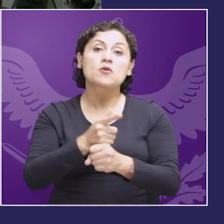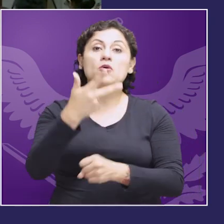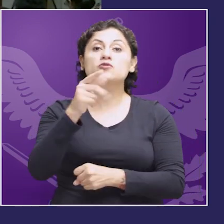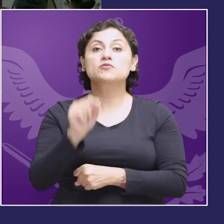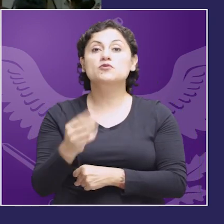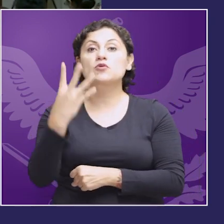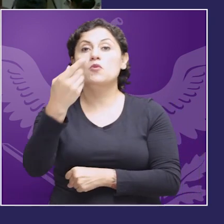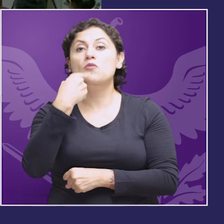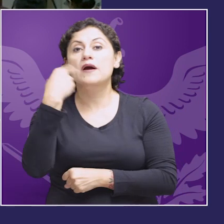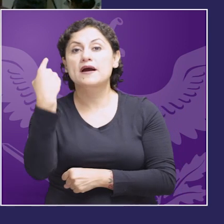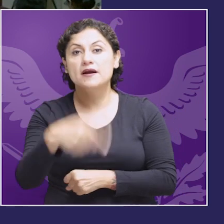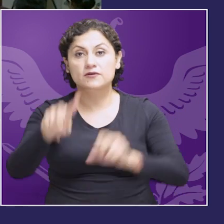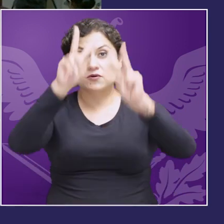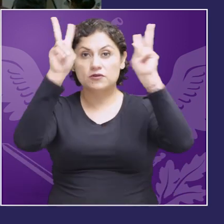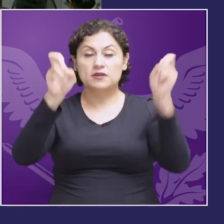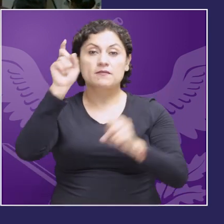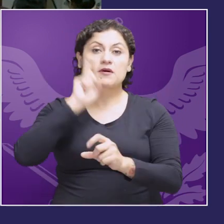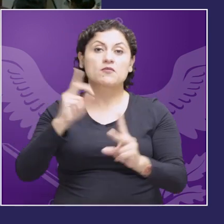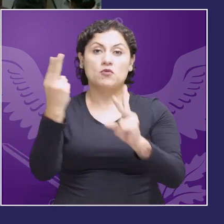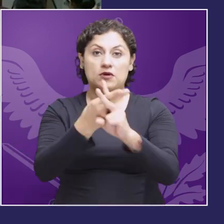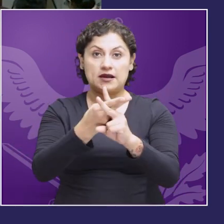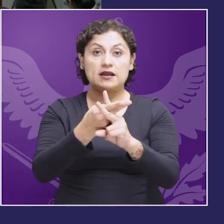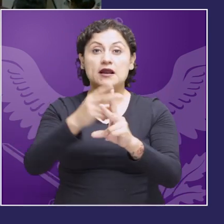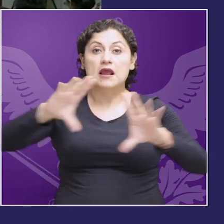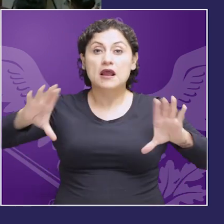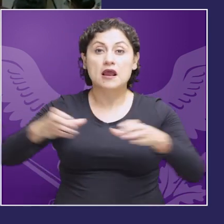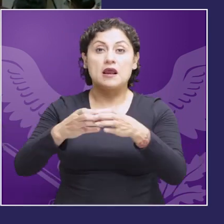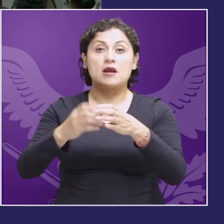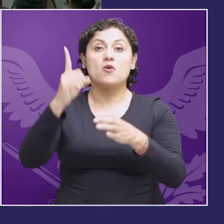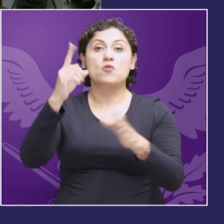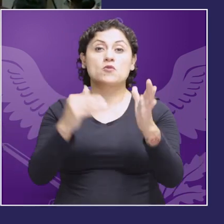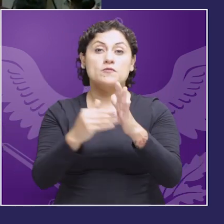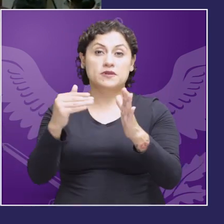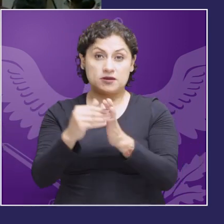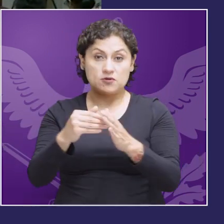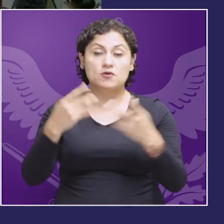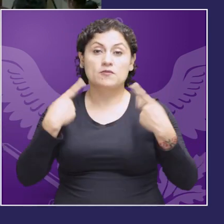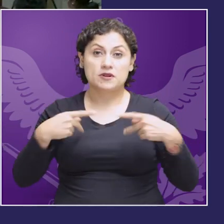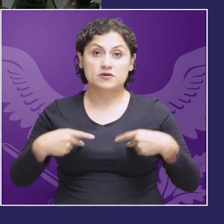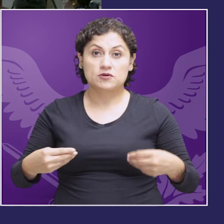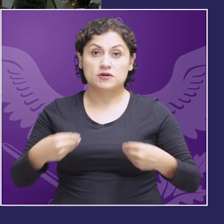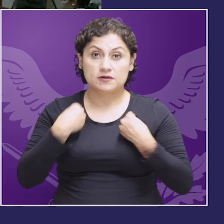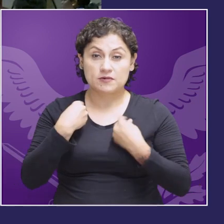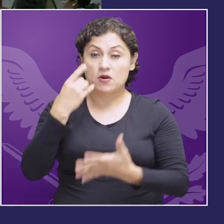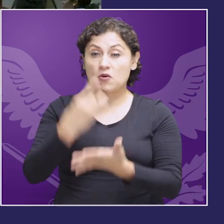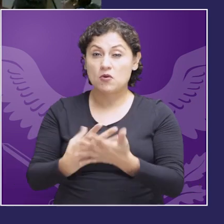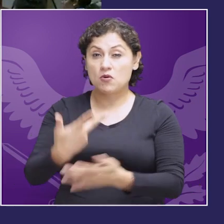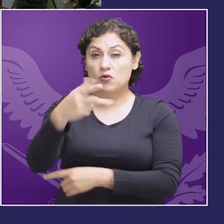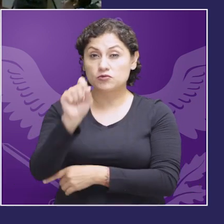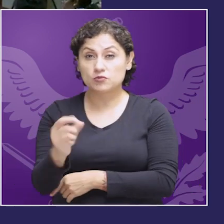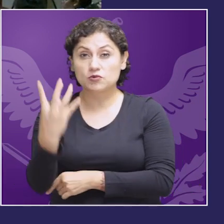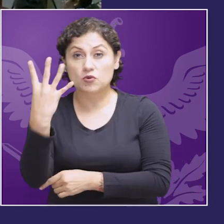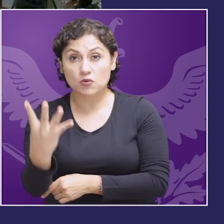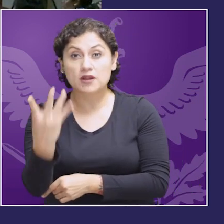denuncia. Wilson Hernández evidenció que en el año 2019 en el Perú se registraba 8.4